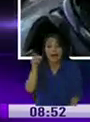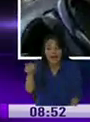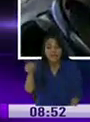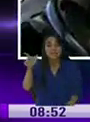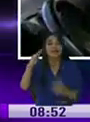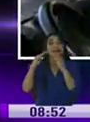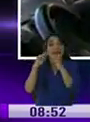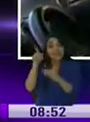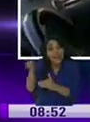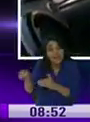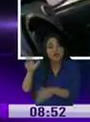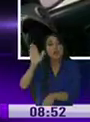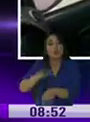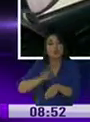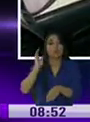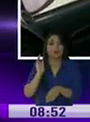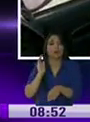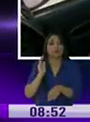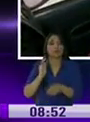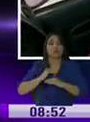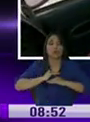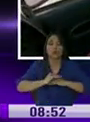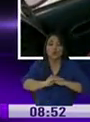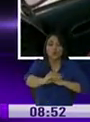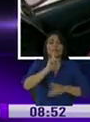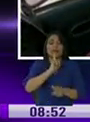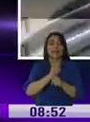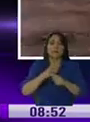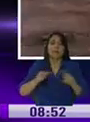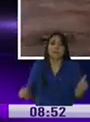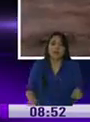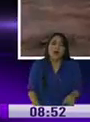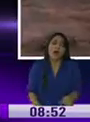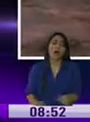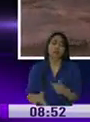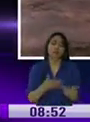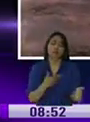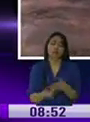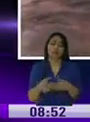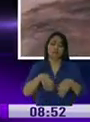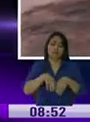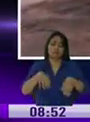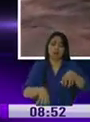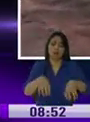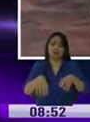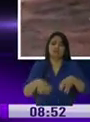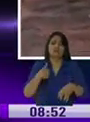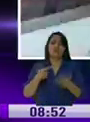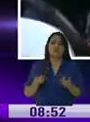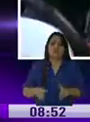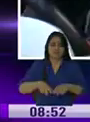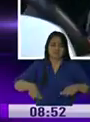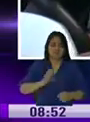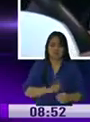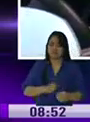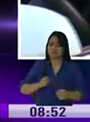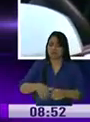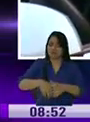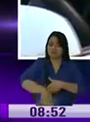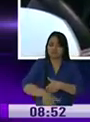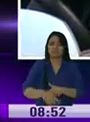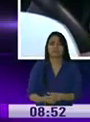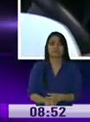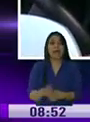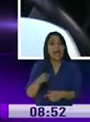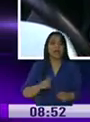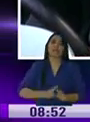que repavimentar. Eso está rebachado, rebachado. Pero tampoco es justo que se rompa de esa manera. Y luego, claro, displicentemente hay